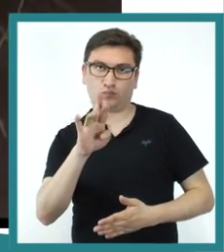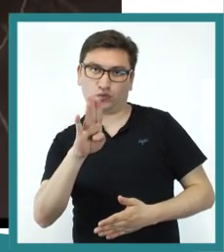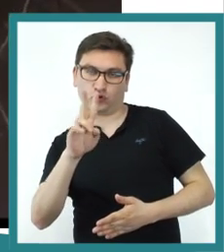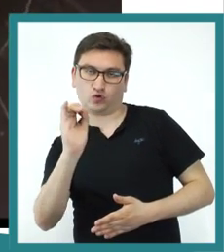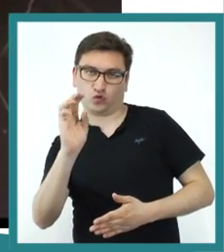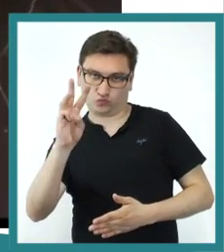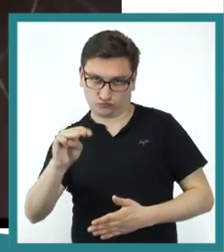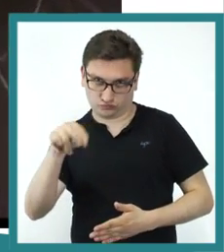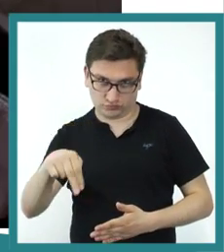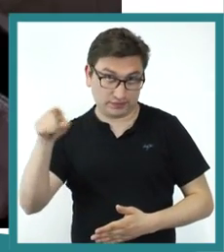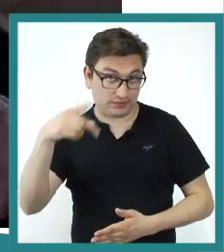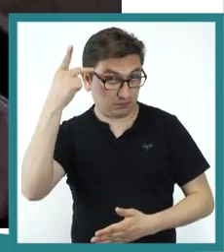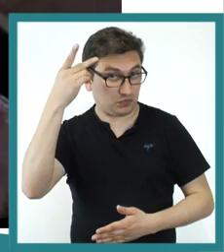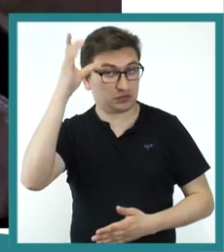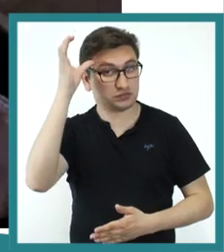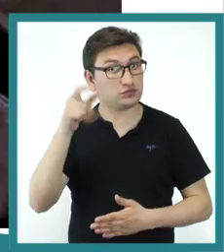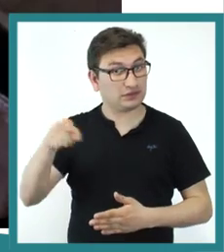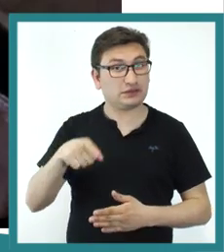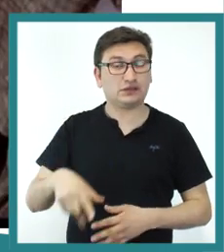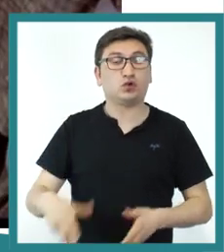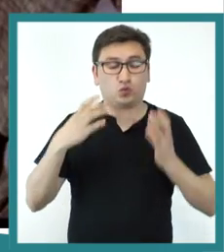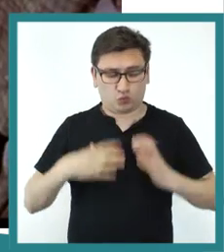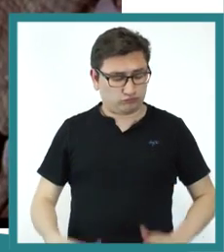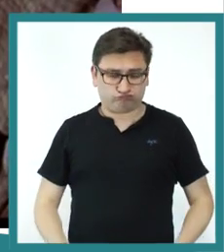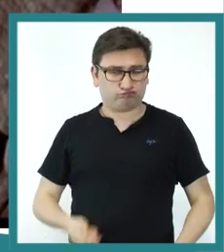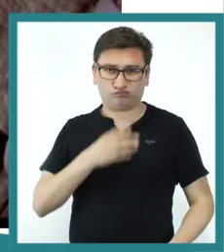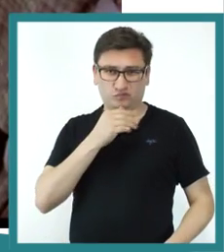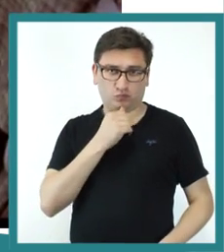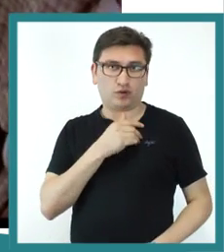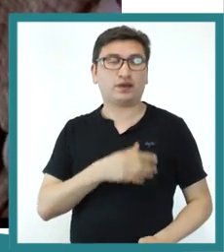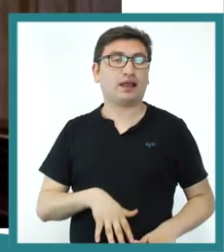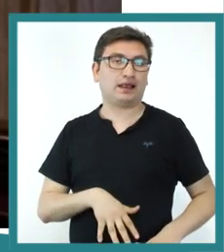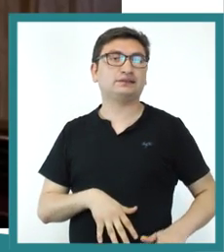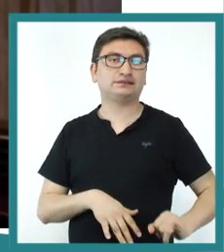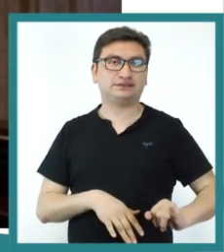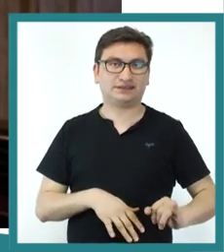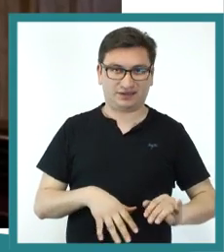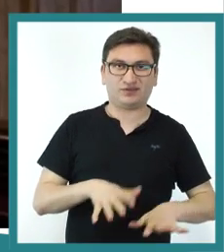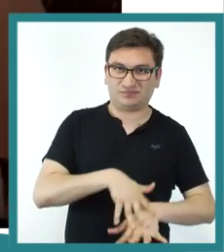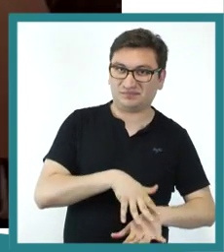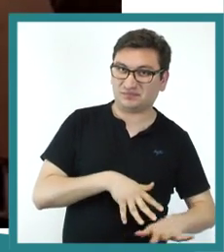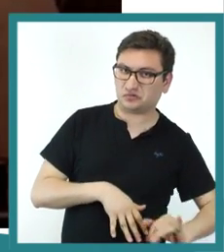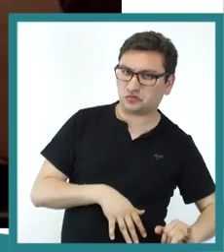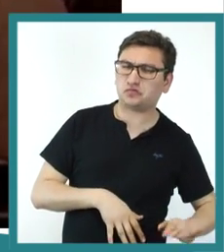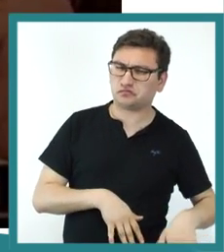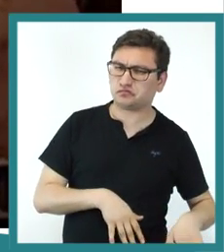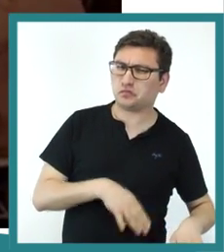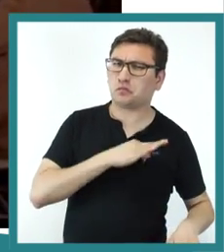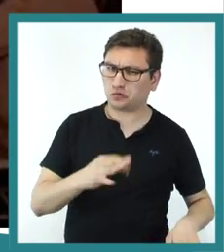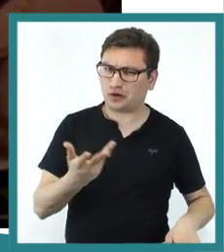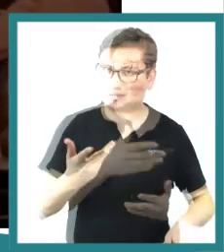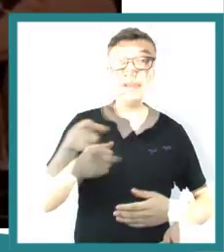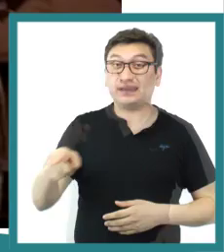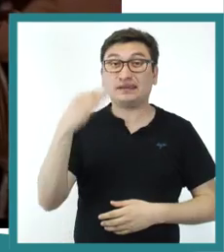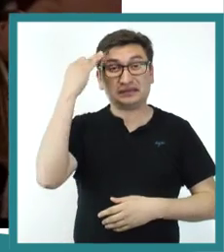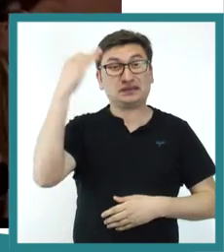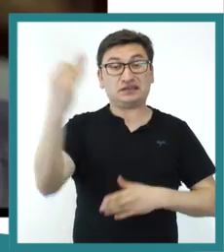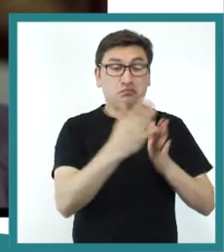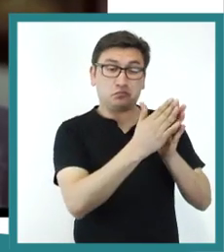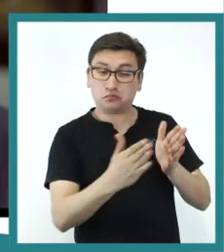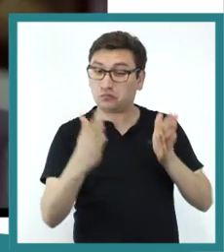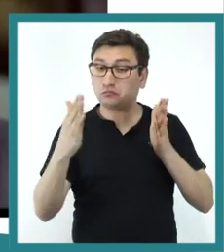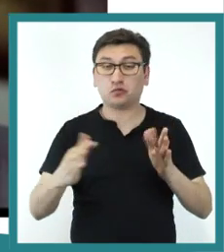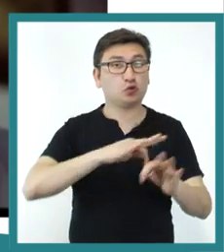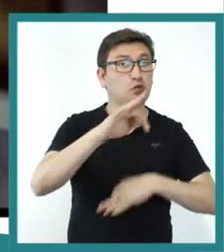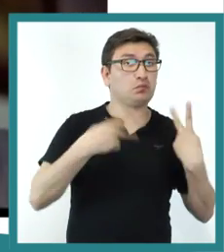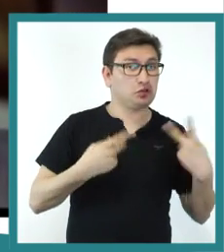quien nació con parálisis cerebral, con pleno control sobre una parte de su cuerpo, su pie izquierdo. En una época en la que la